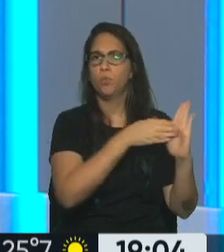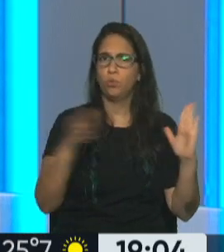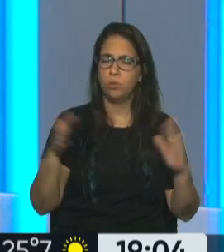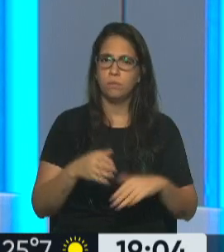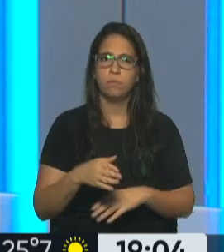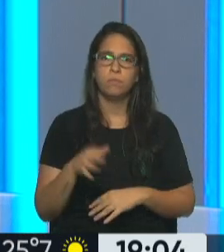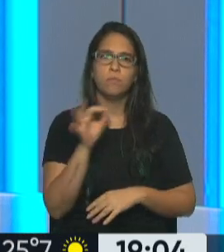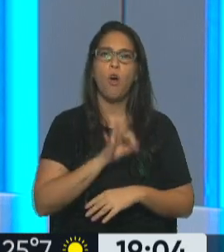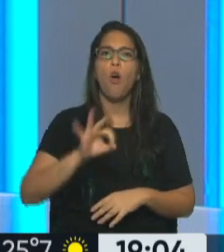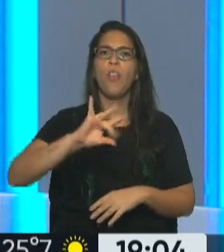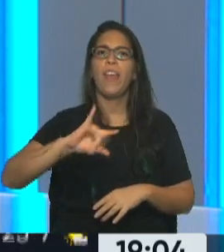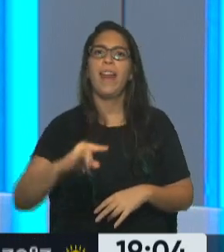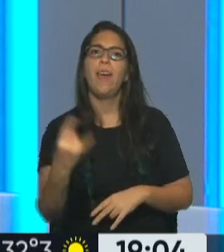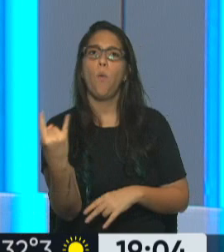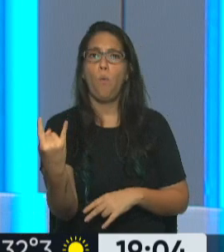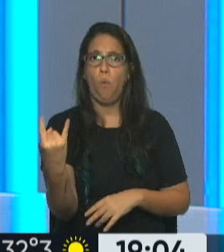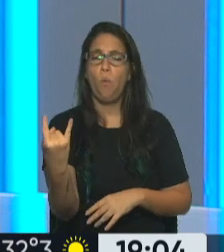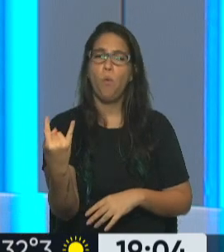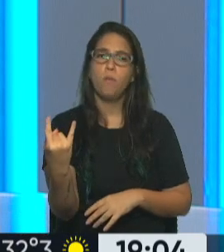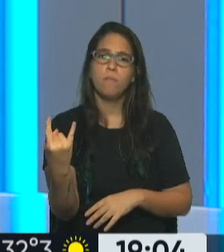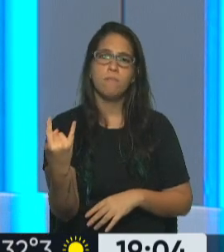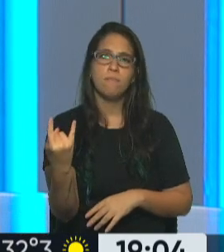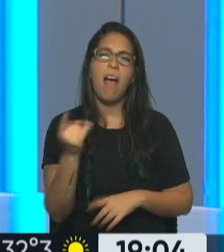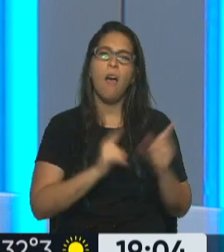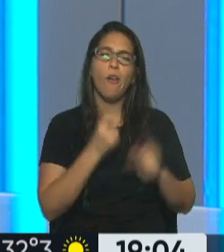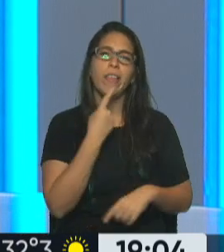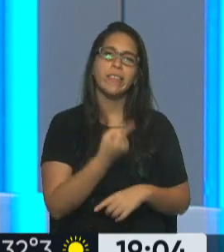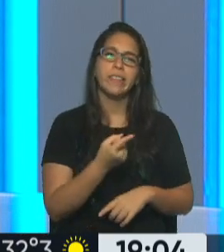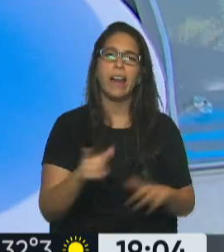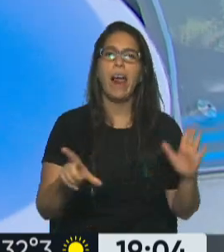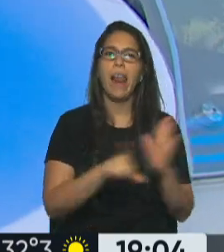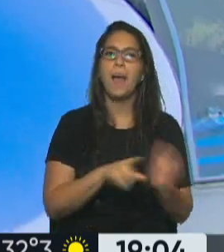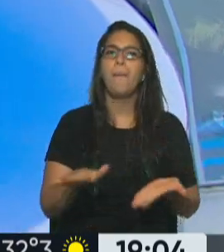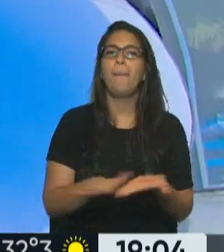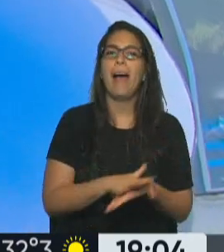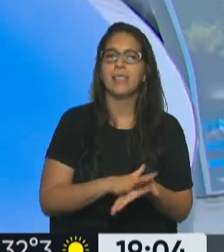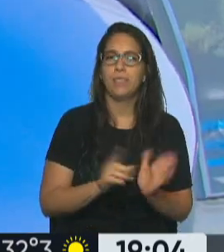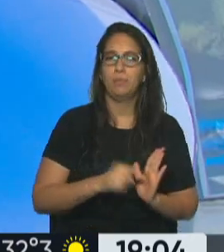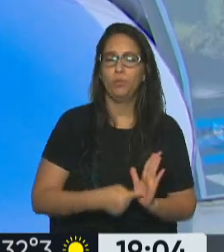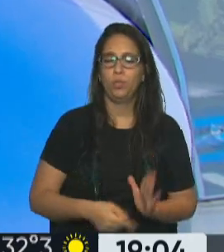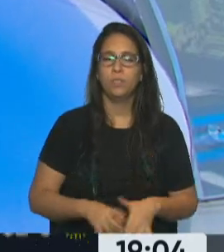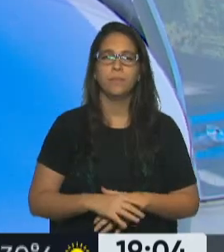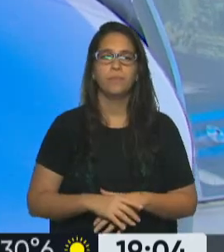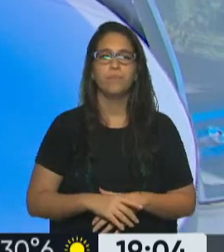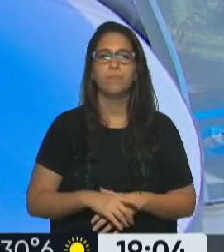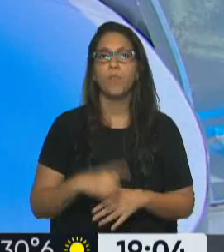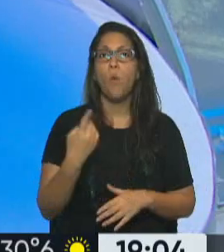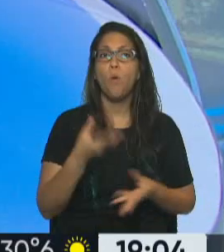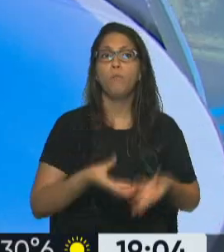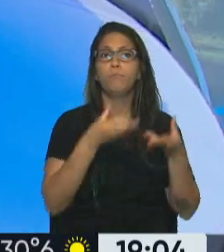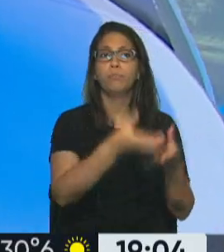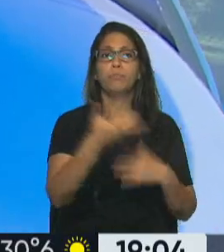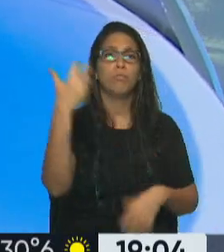el dnu Y de pronto se van negociando cosas en un hotel cercano al congreso entre llamadas